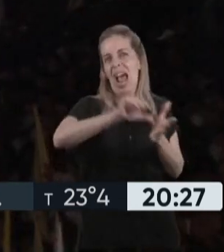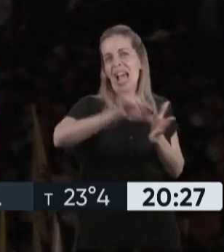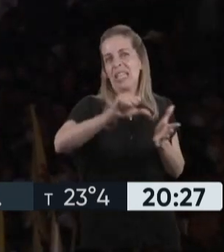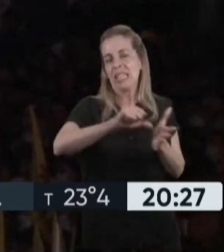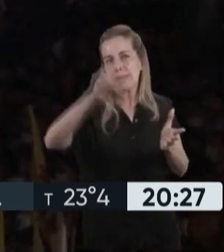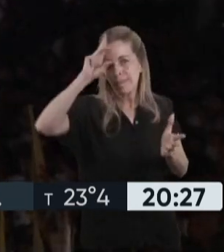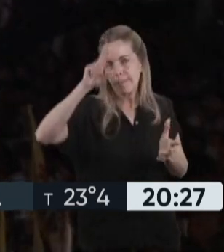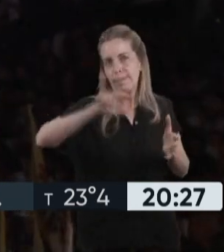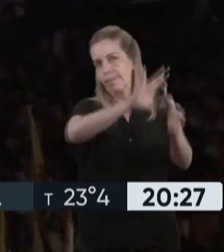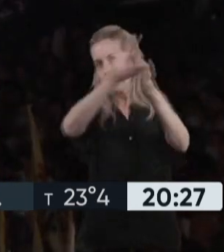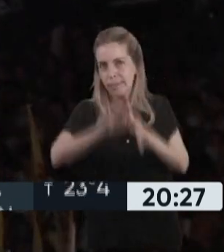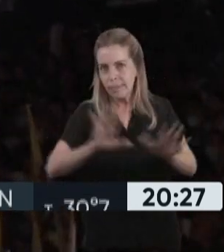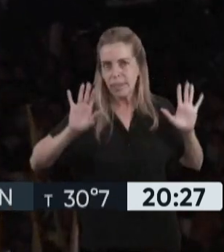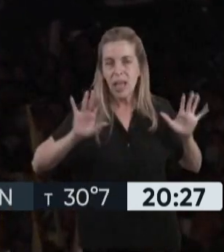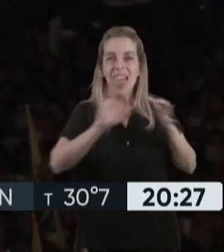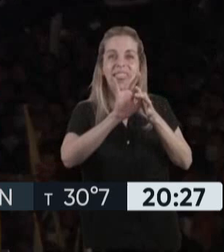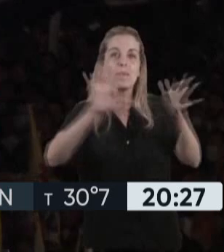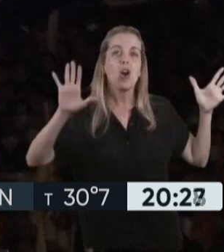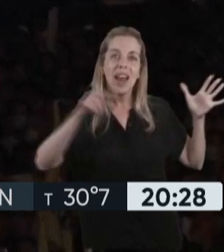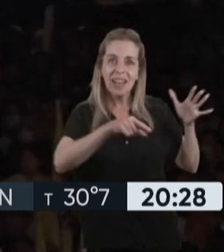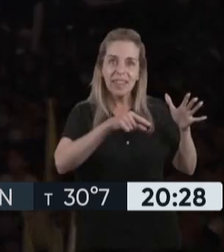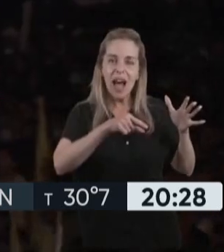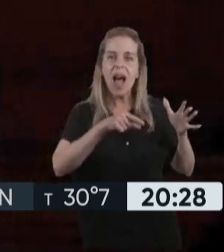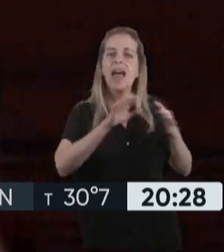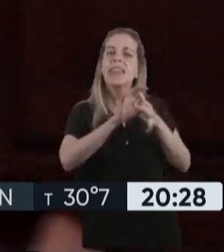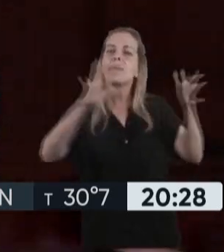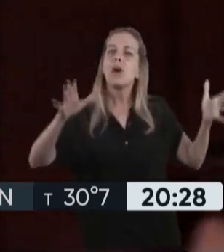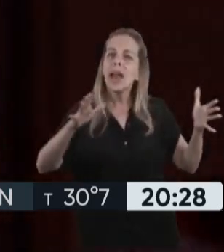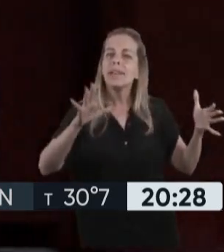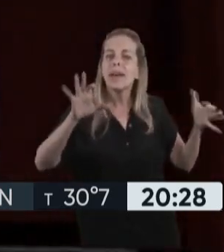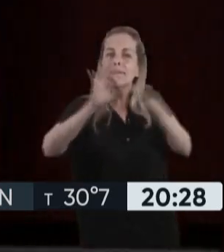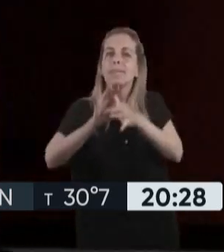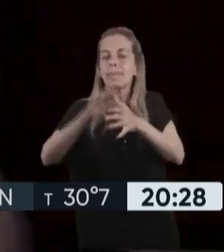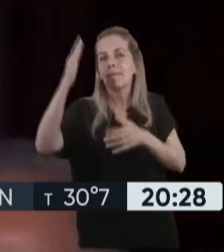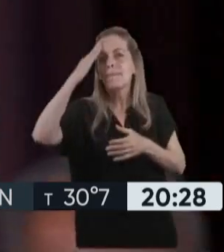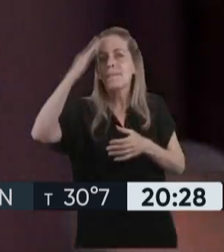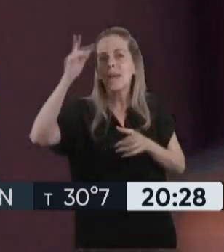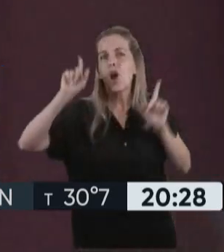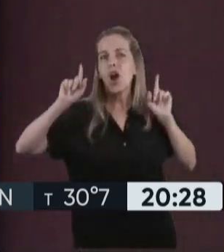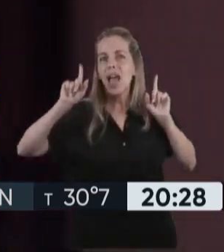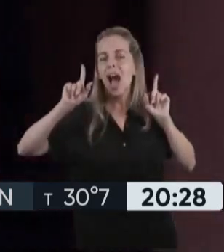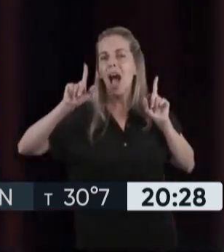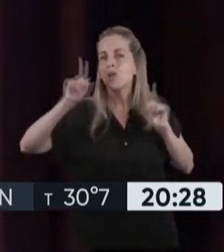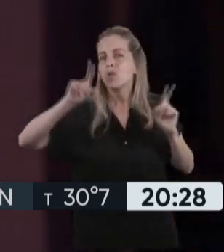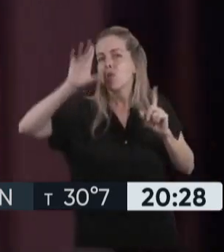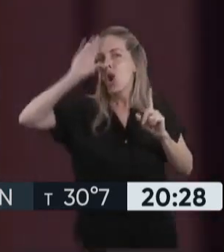La Argentina es la democracia, es tener memoria, es no